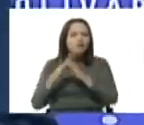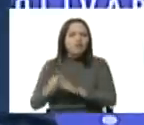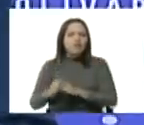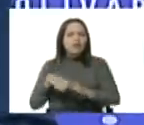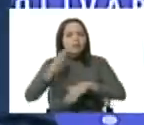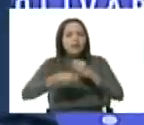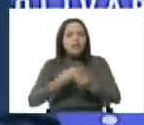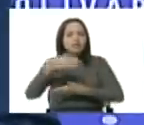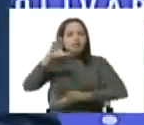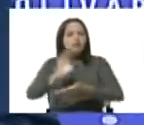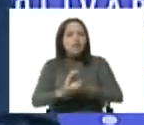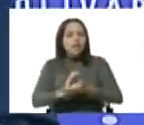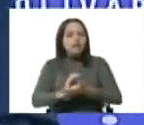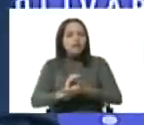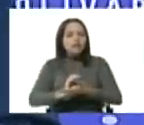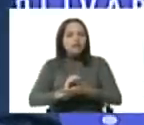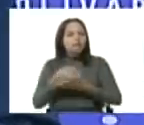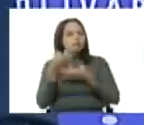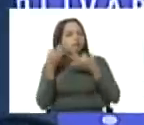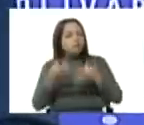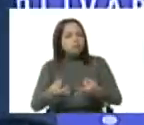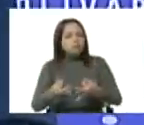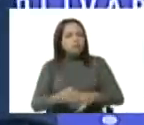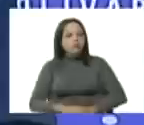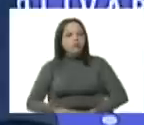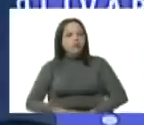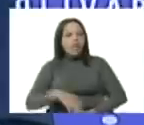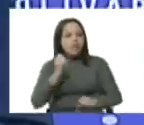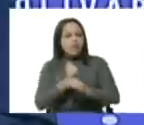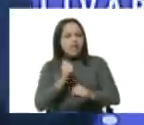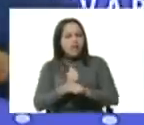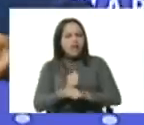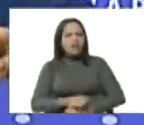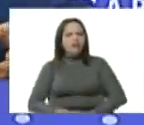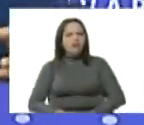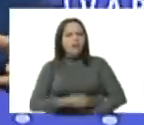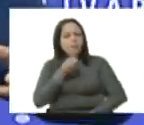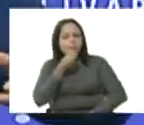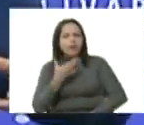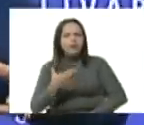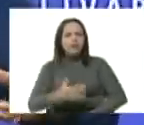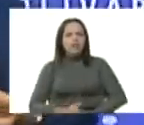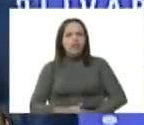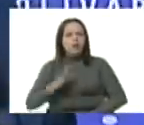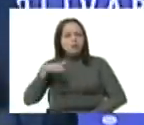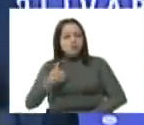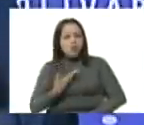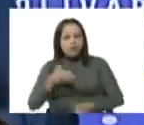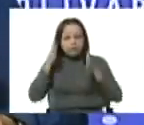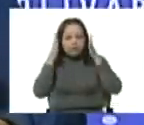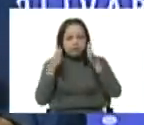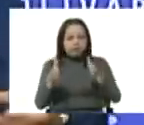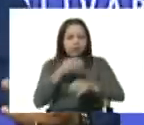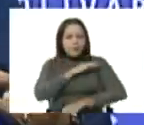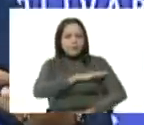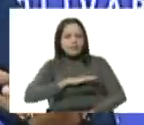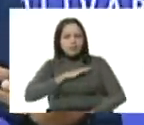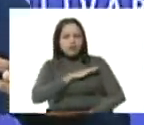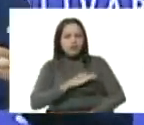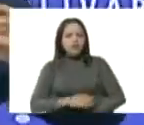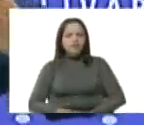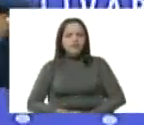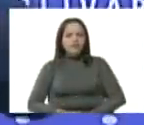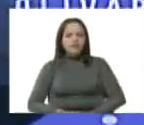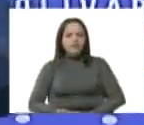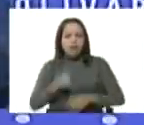las ciudades funcionales, útiles, bellas, para concentrar como misión en sí,